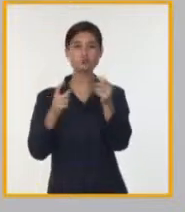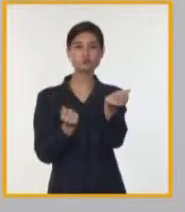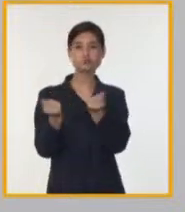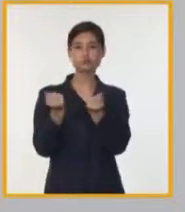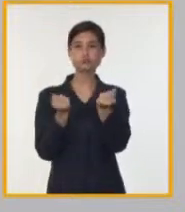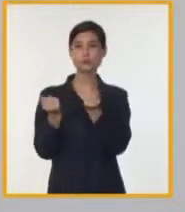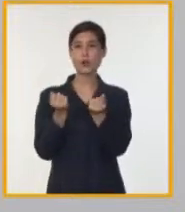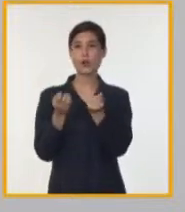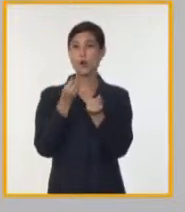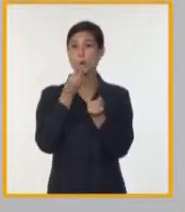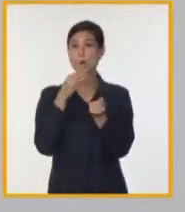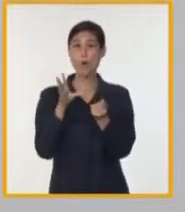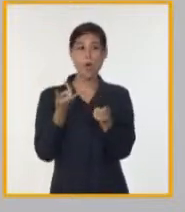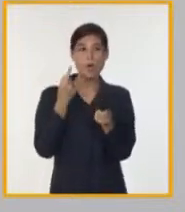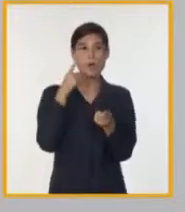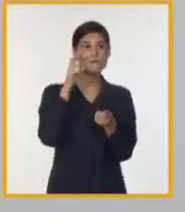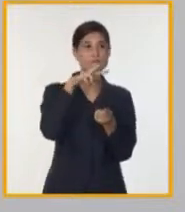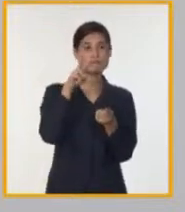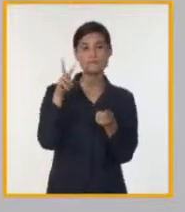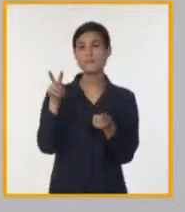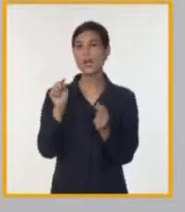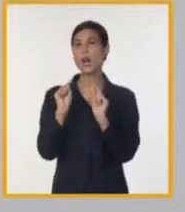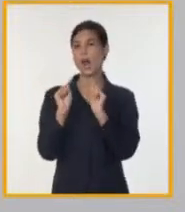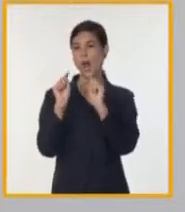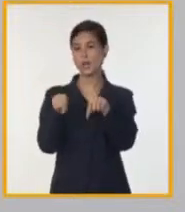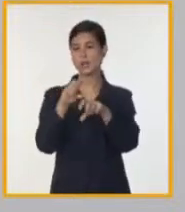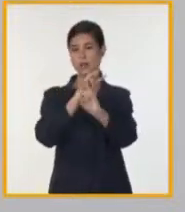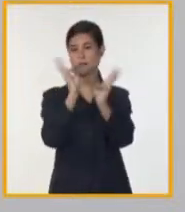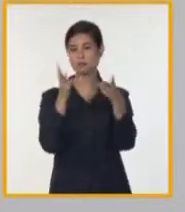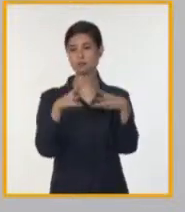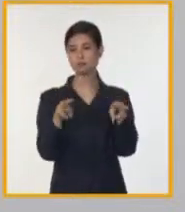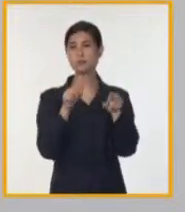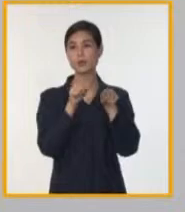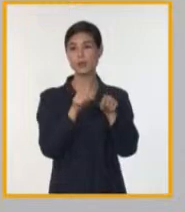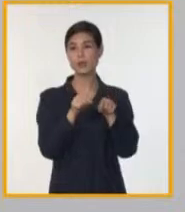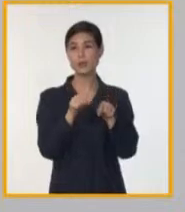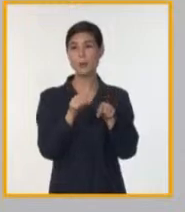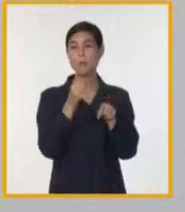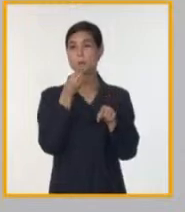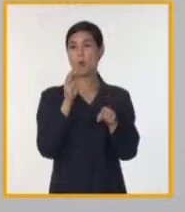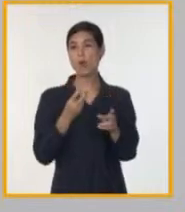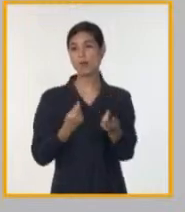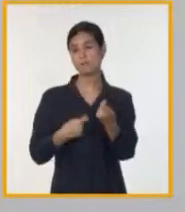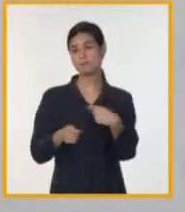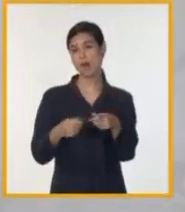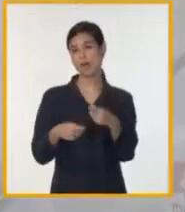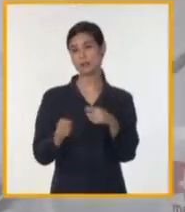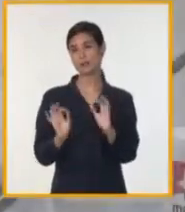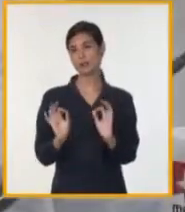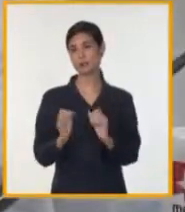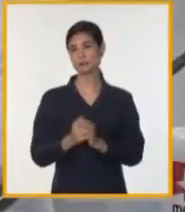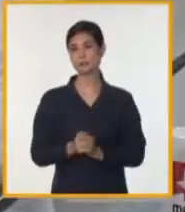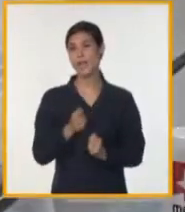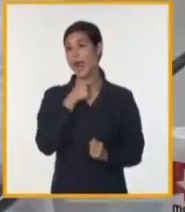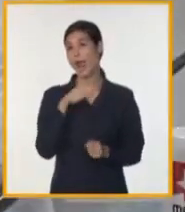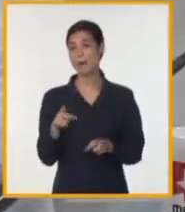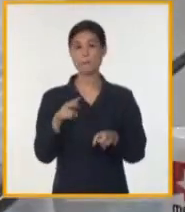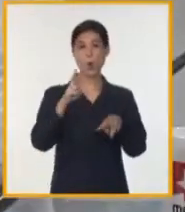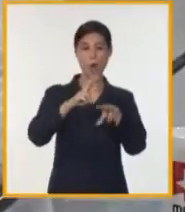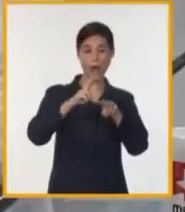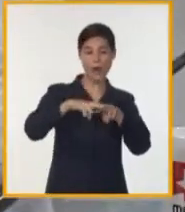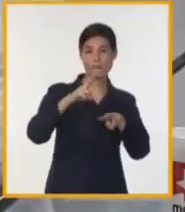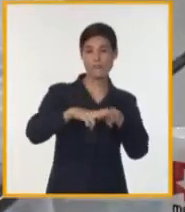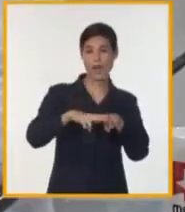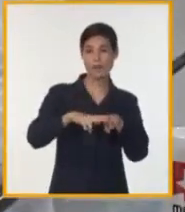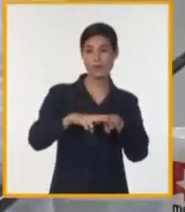una logística para eso que puede adquirir un recurso que esté en La Habana y no demora